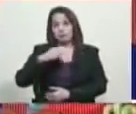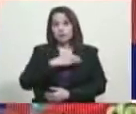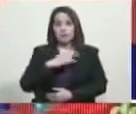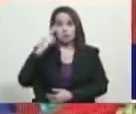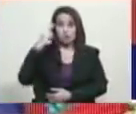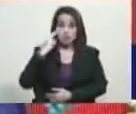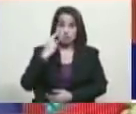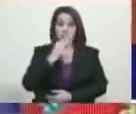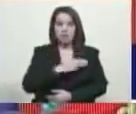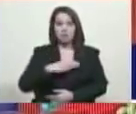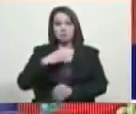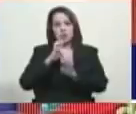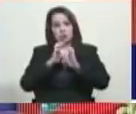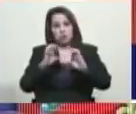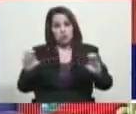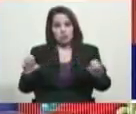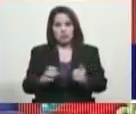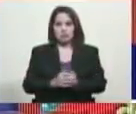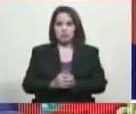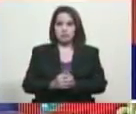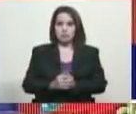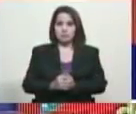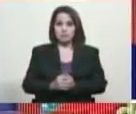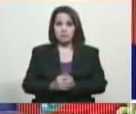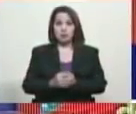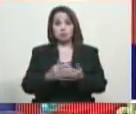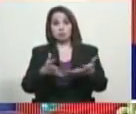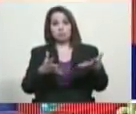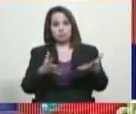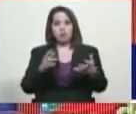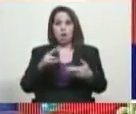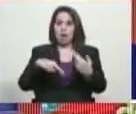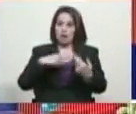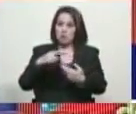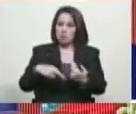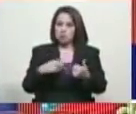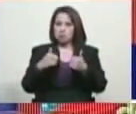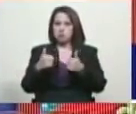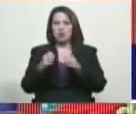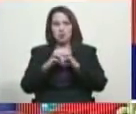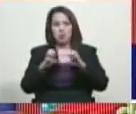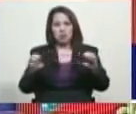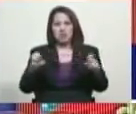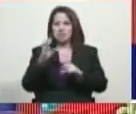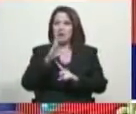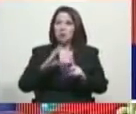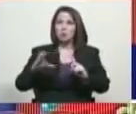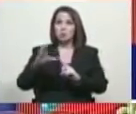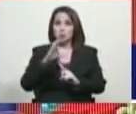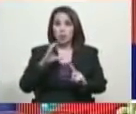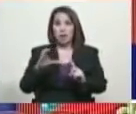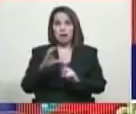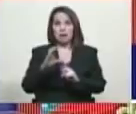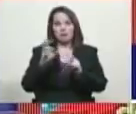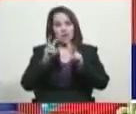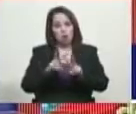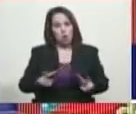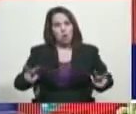educativas! Es una gran revolución educativa, cultural, una gran revolución de los